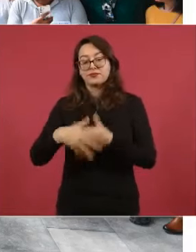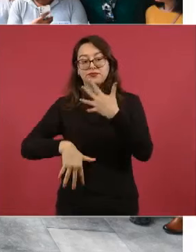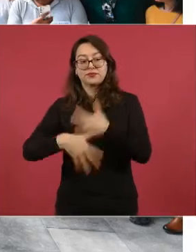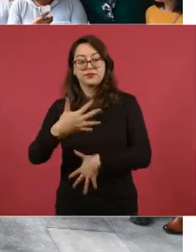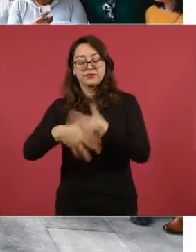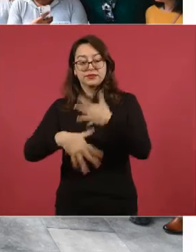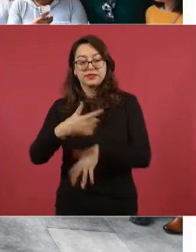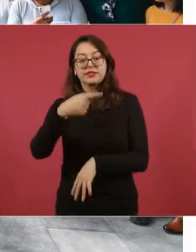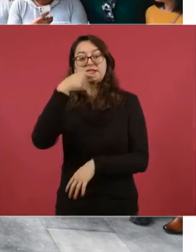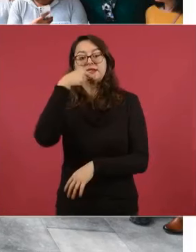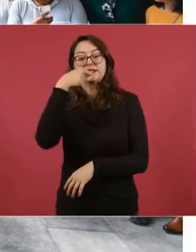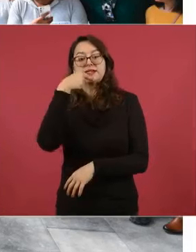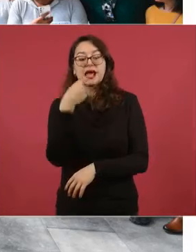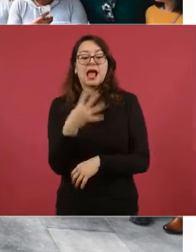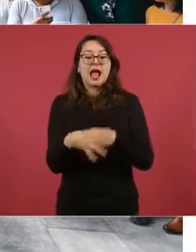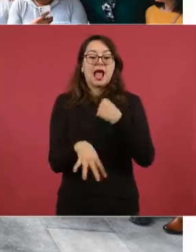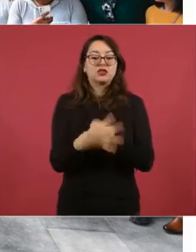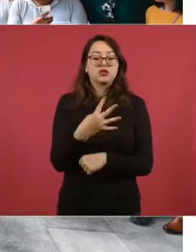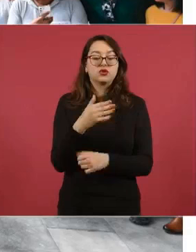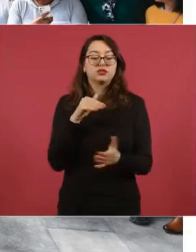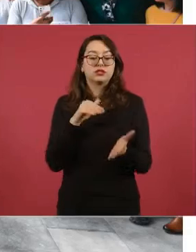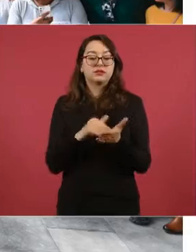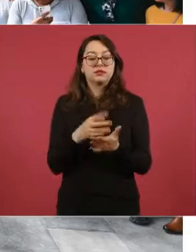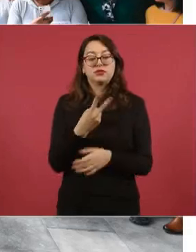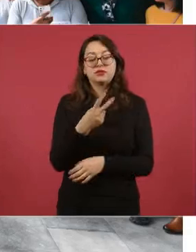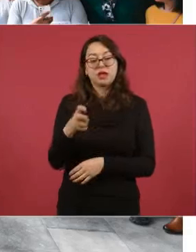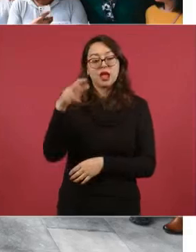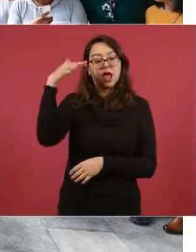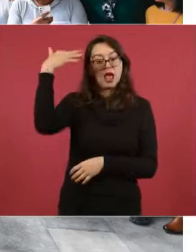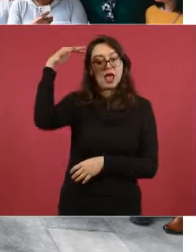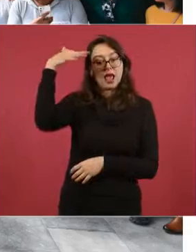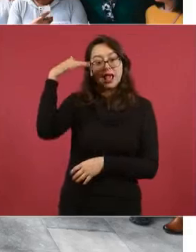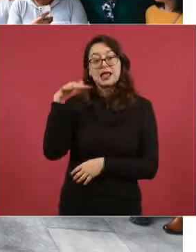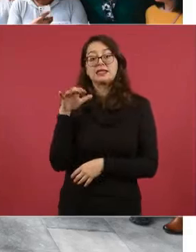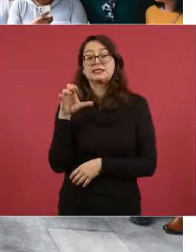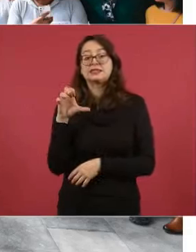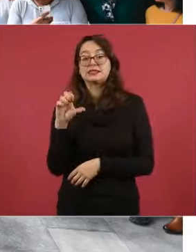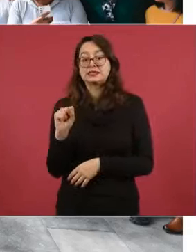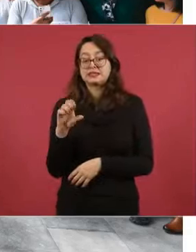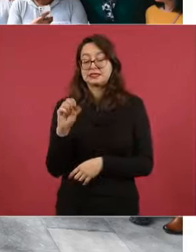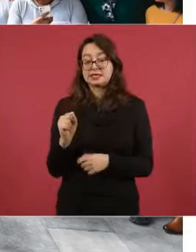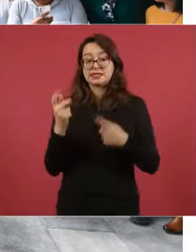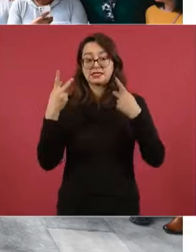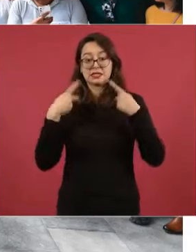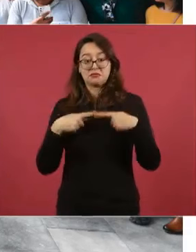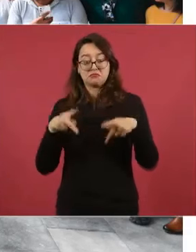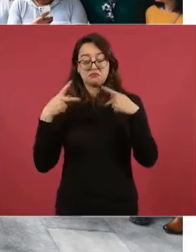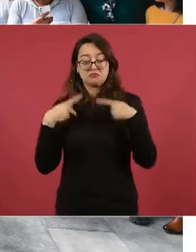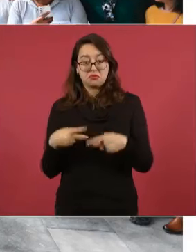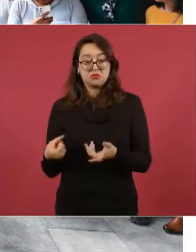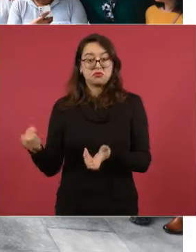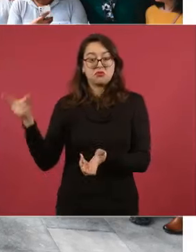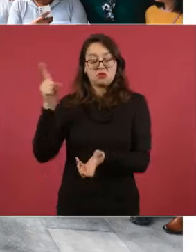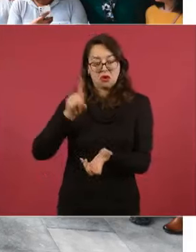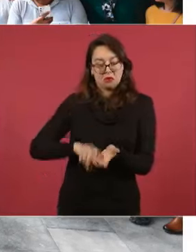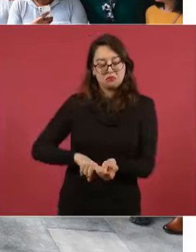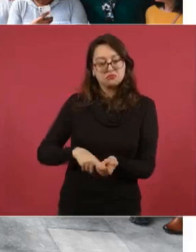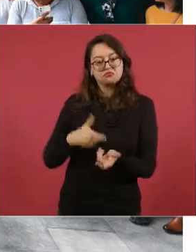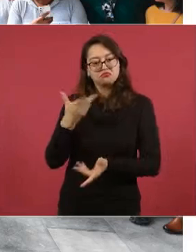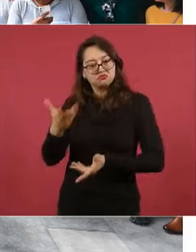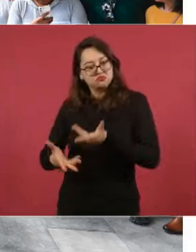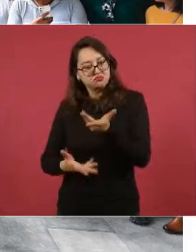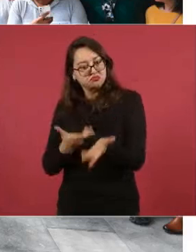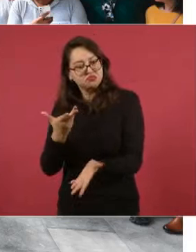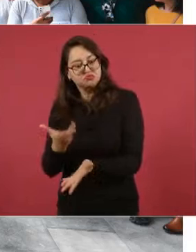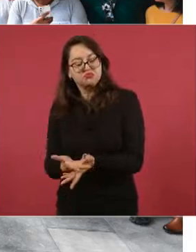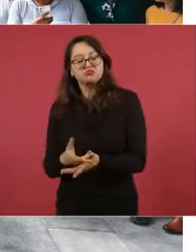mil 264 adultos. También llevamos 60 personas que hemos trasladado como servicios a bordo. En total se han